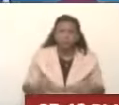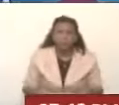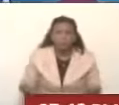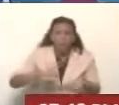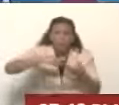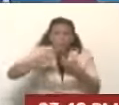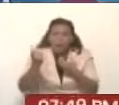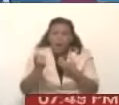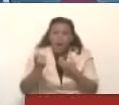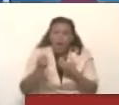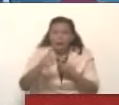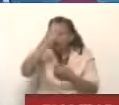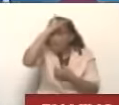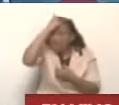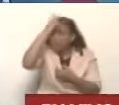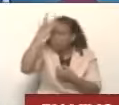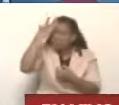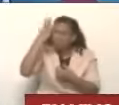excluyó siempre a la ISAMI.